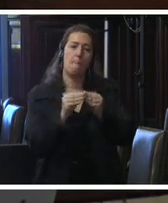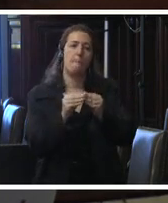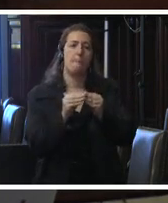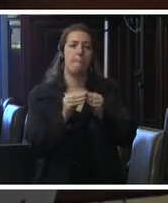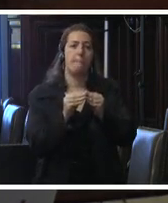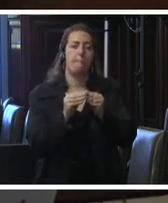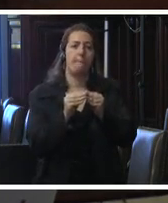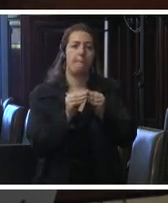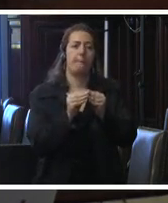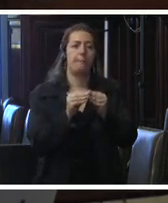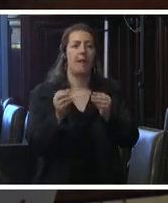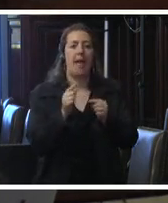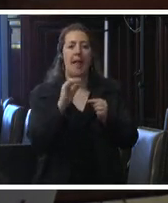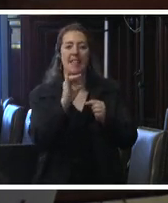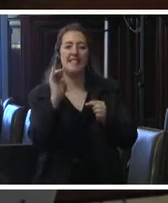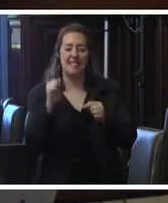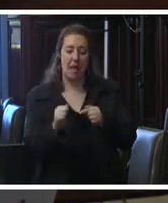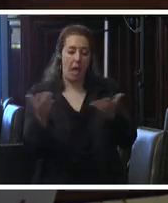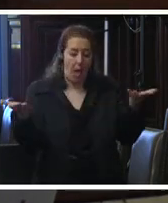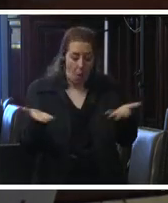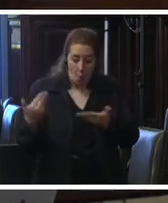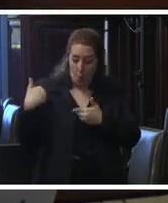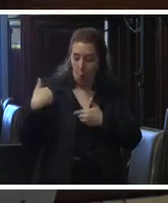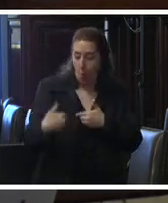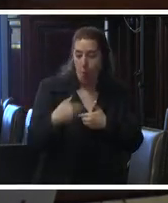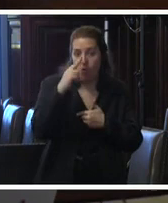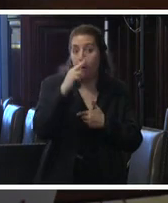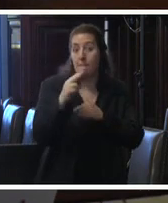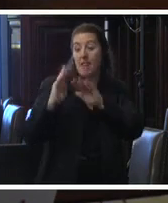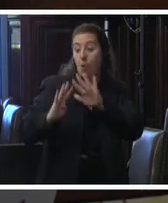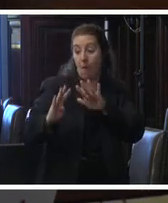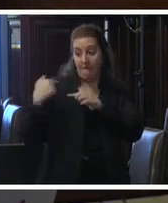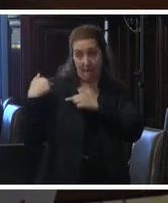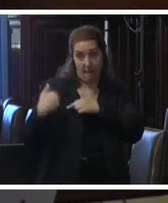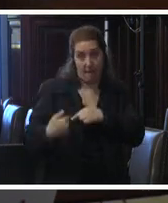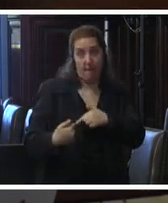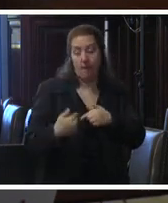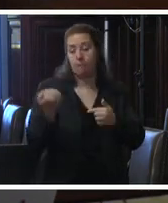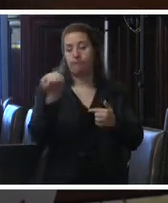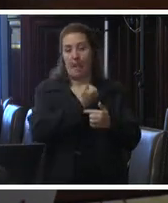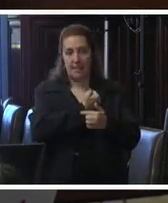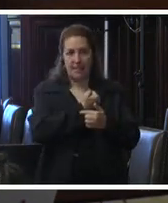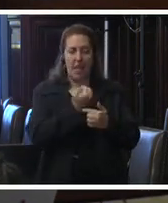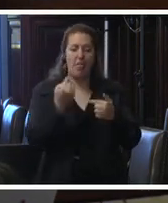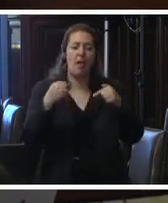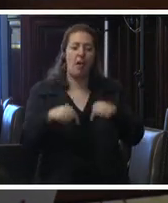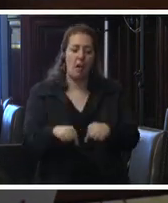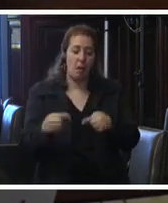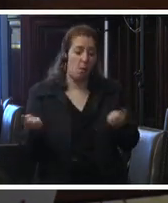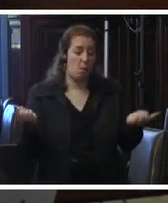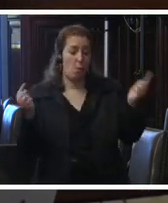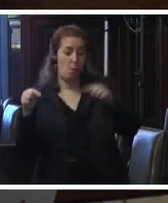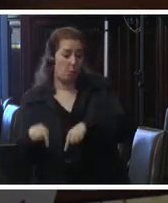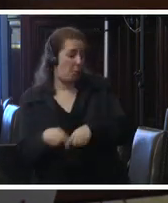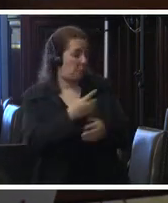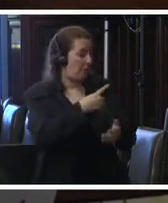Recinos Sorto, quien fue asesinada en el año 2009, luego que regresaba de lavar ropa con